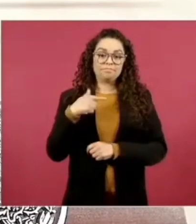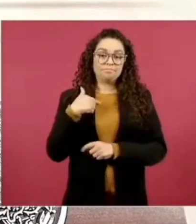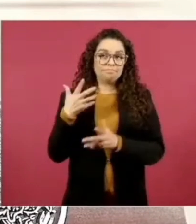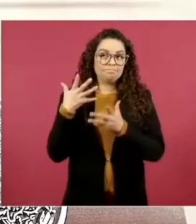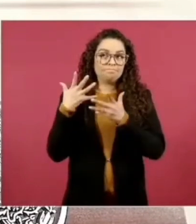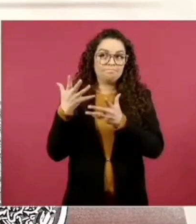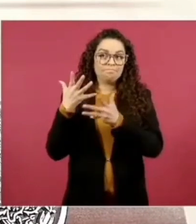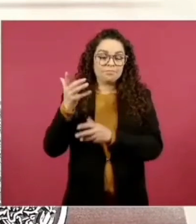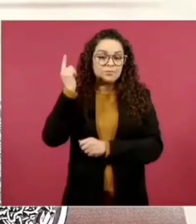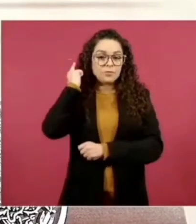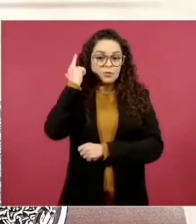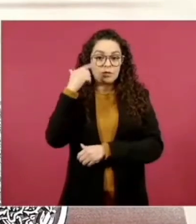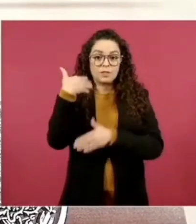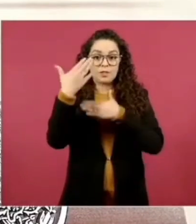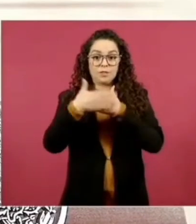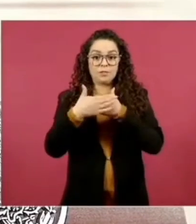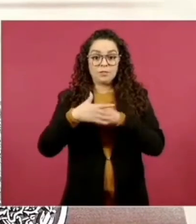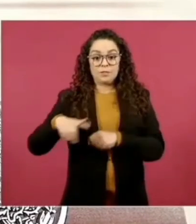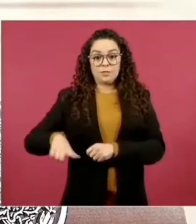resuelva esto,